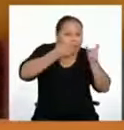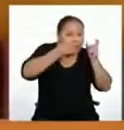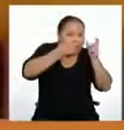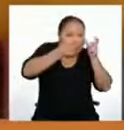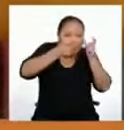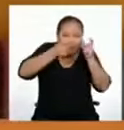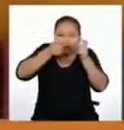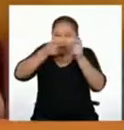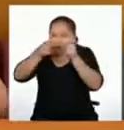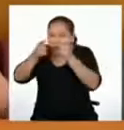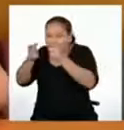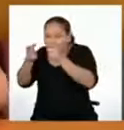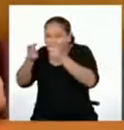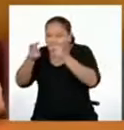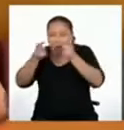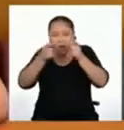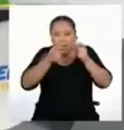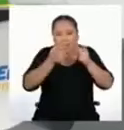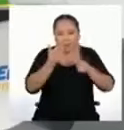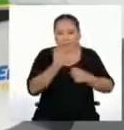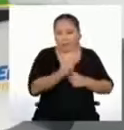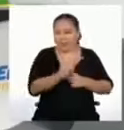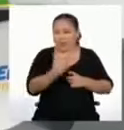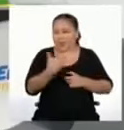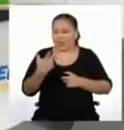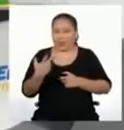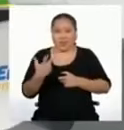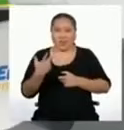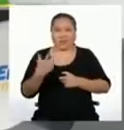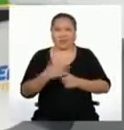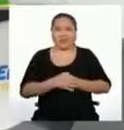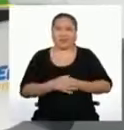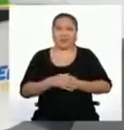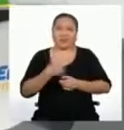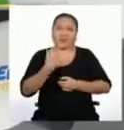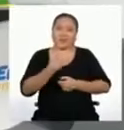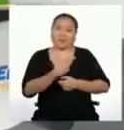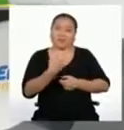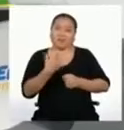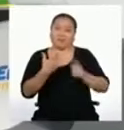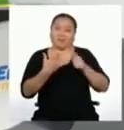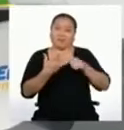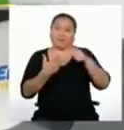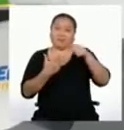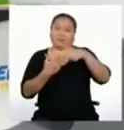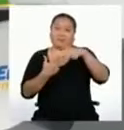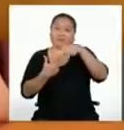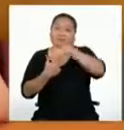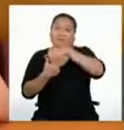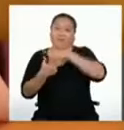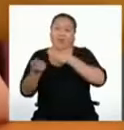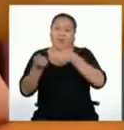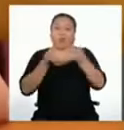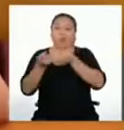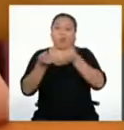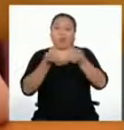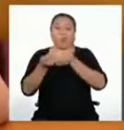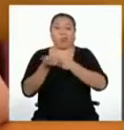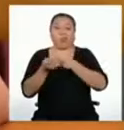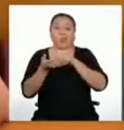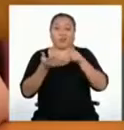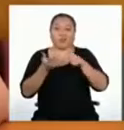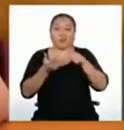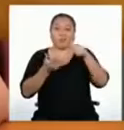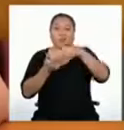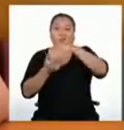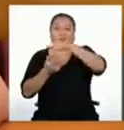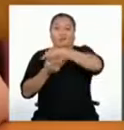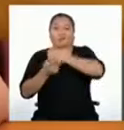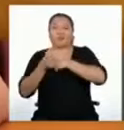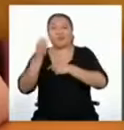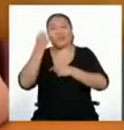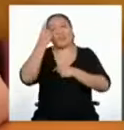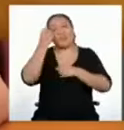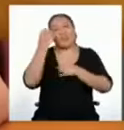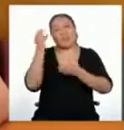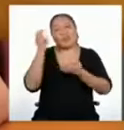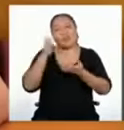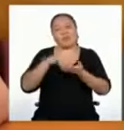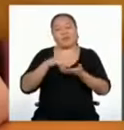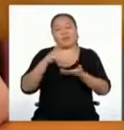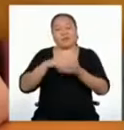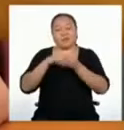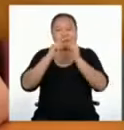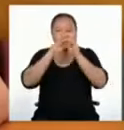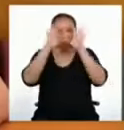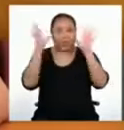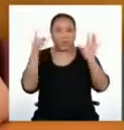control entre los 3 poderes. Tienen que regularse los unos a los otros, claro. Para que lo entiendan mejor, veamos